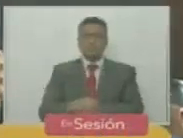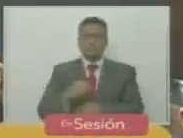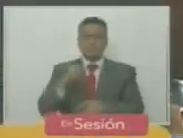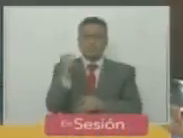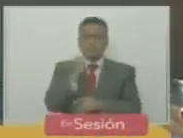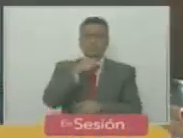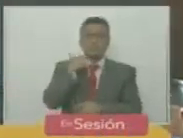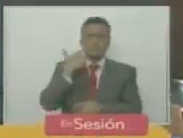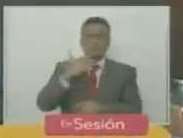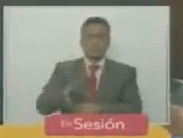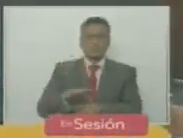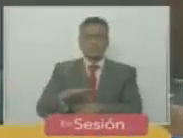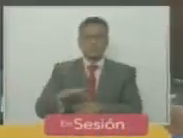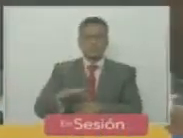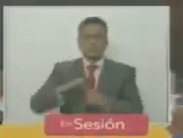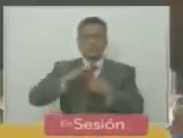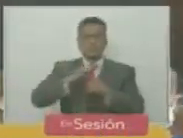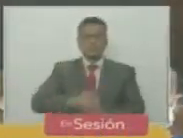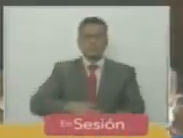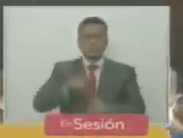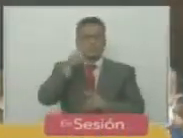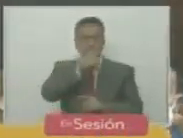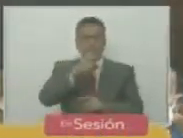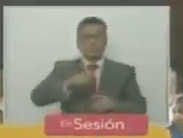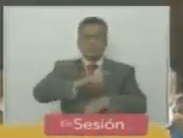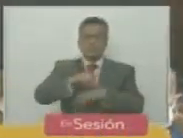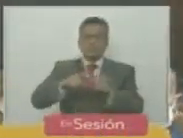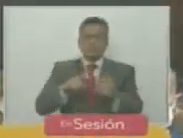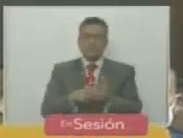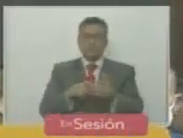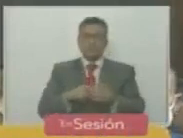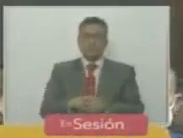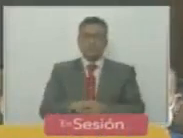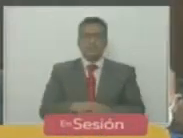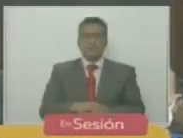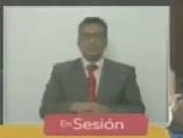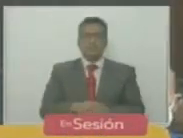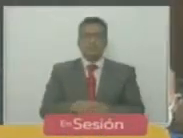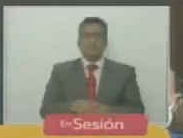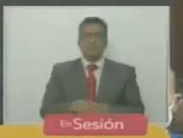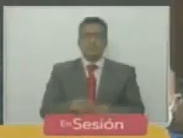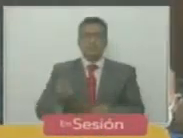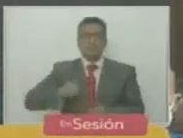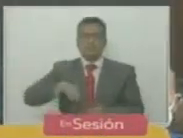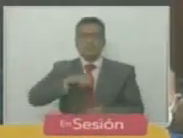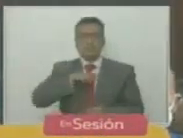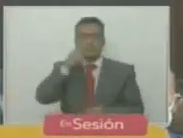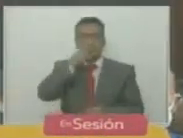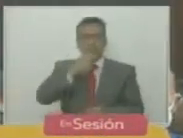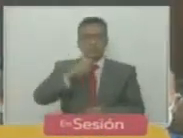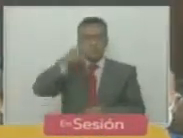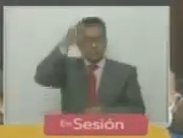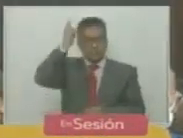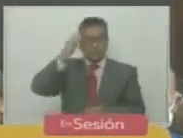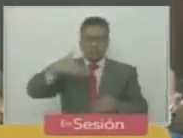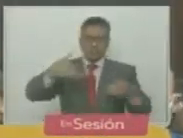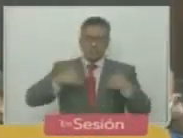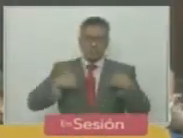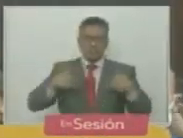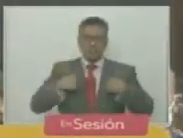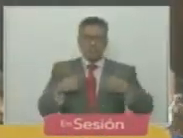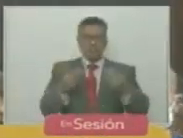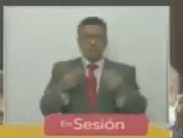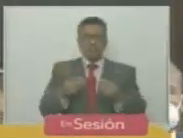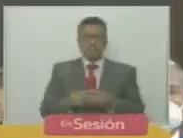genocidas, exterminio de pueblos enteros, y donde nuestros pueblos aborígenes sufrieron